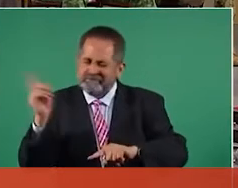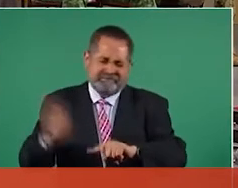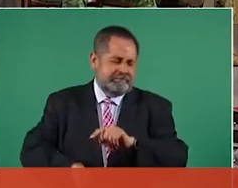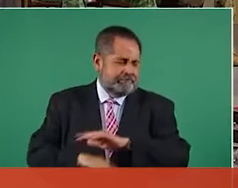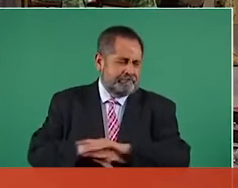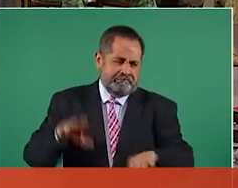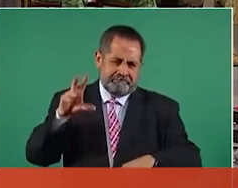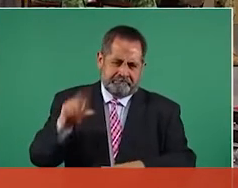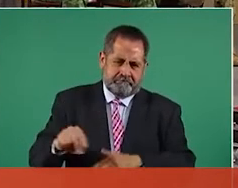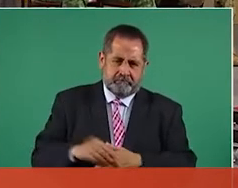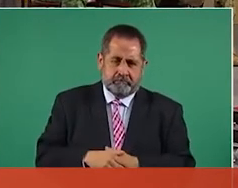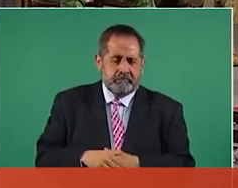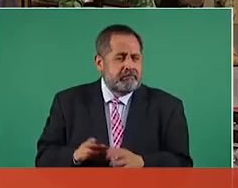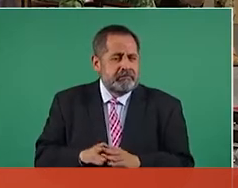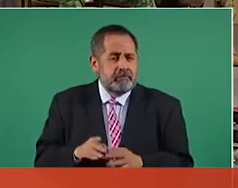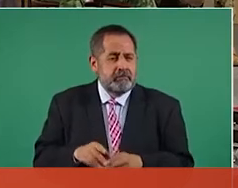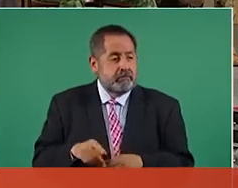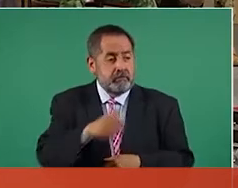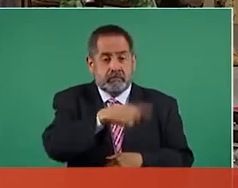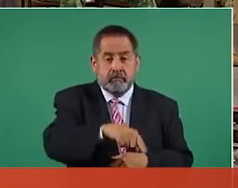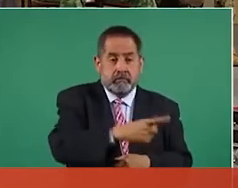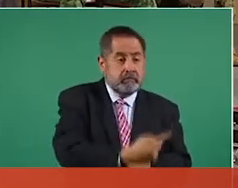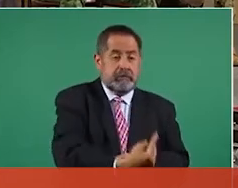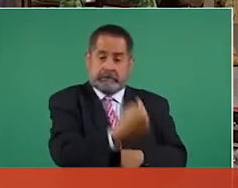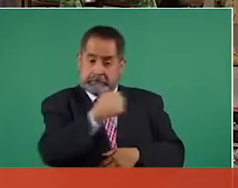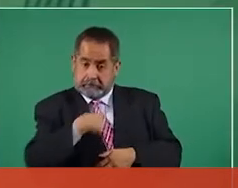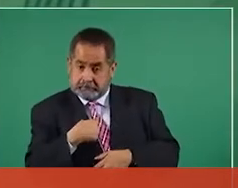Pues padecimos durante muchísimo tiempo